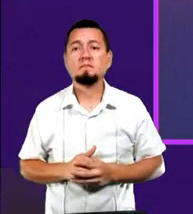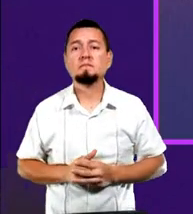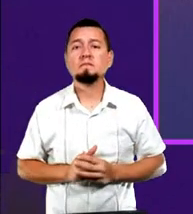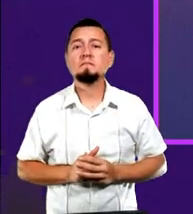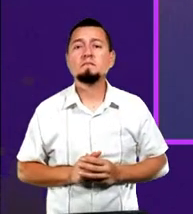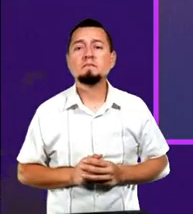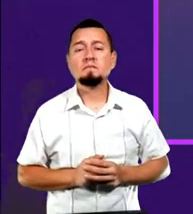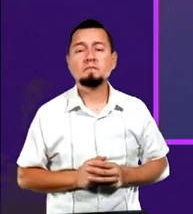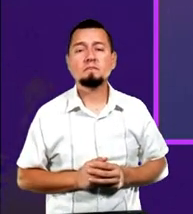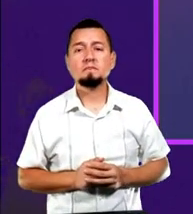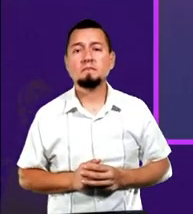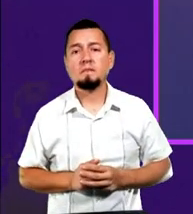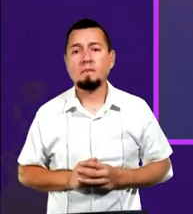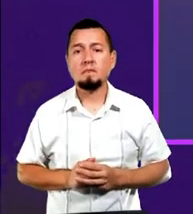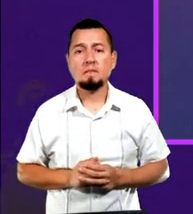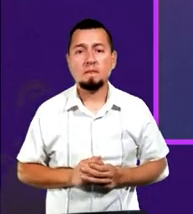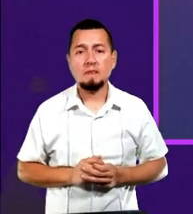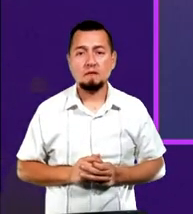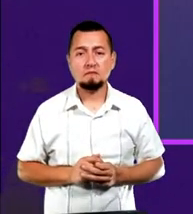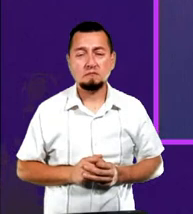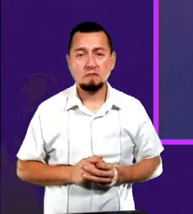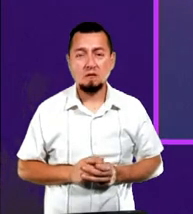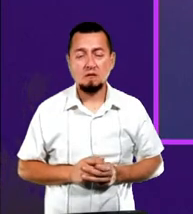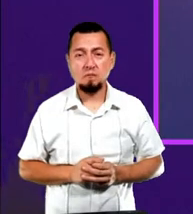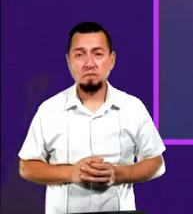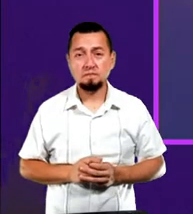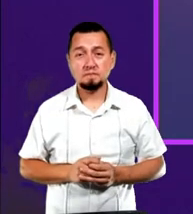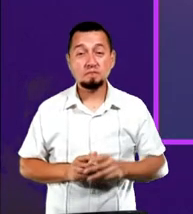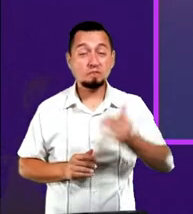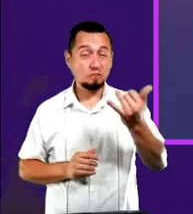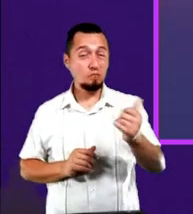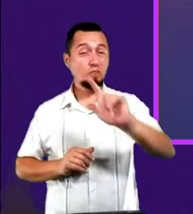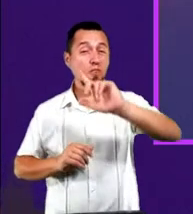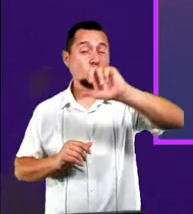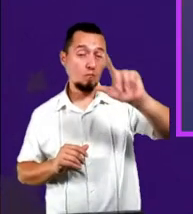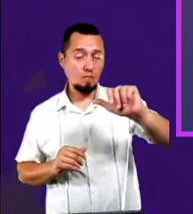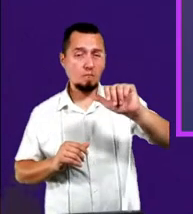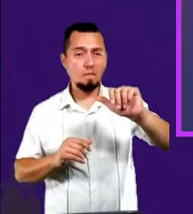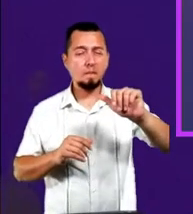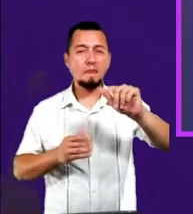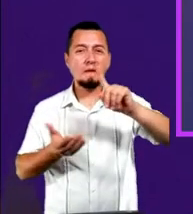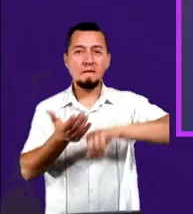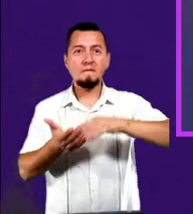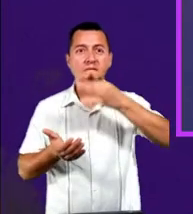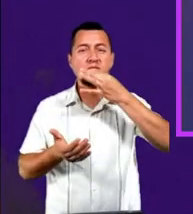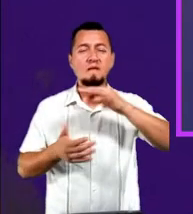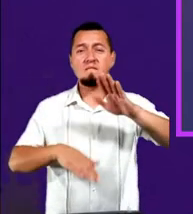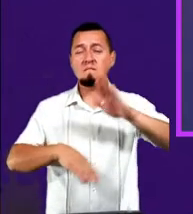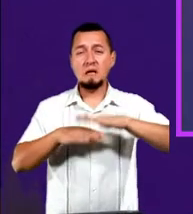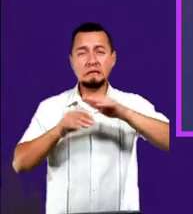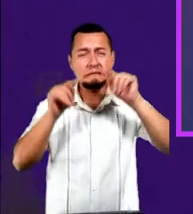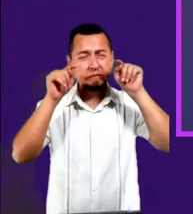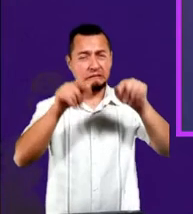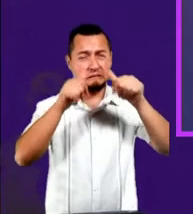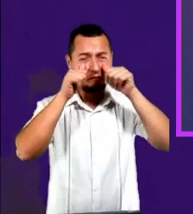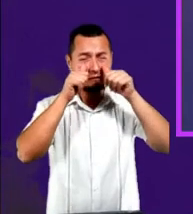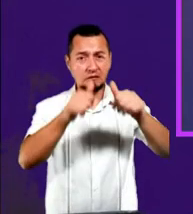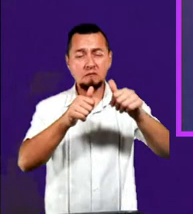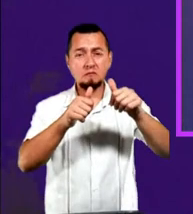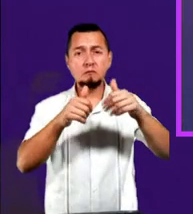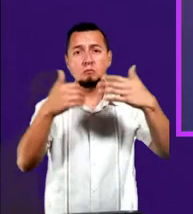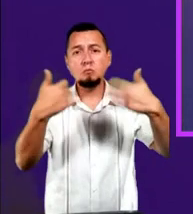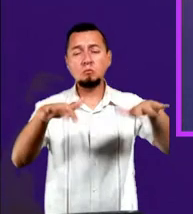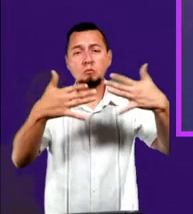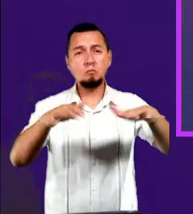Ahora, dentro de los festejos, un acto central será la develación de la estatua de